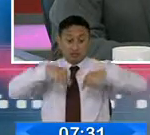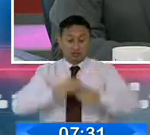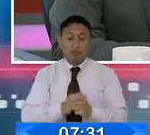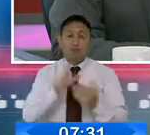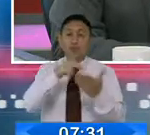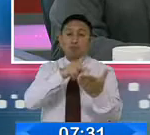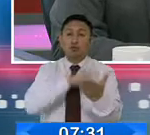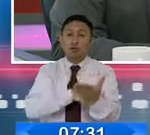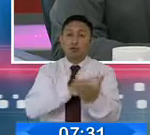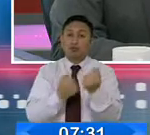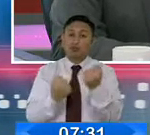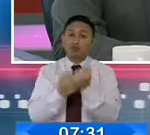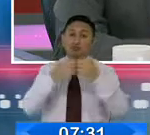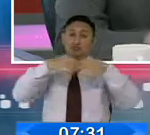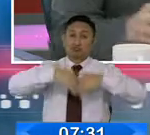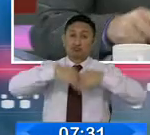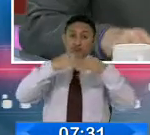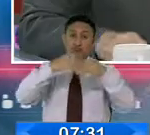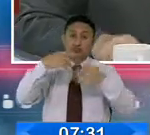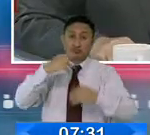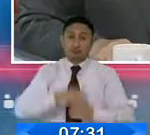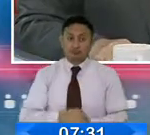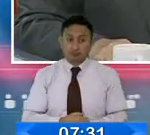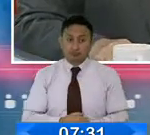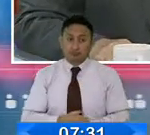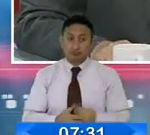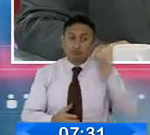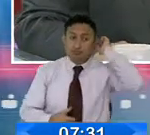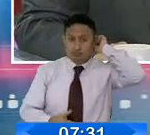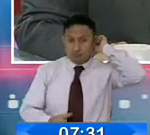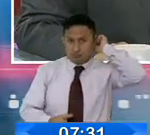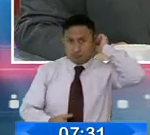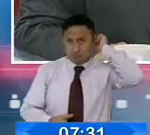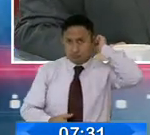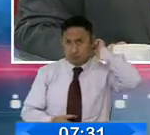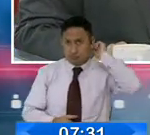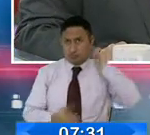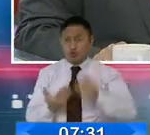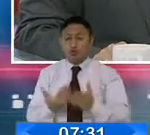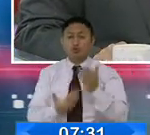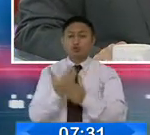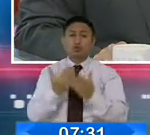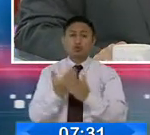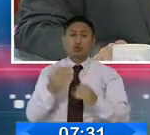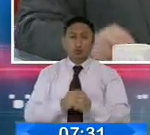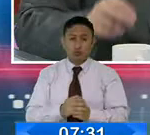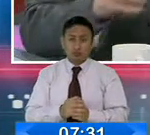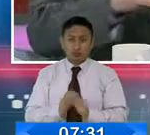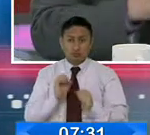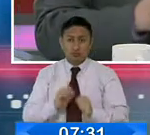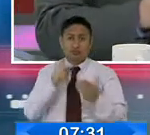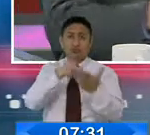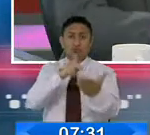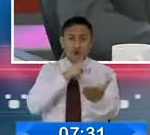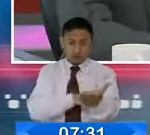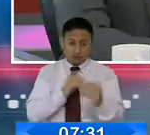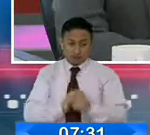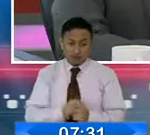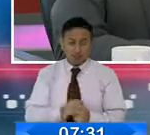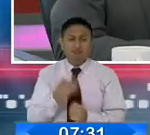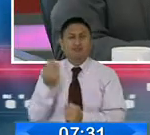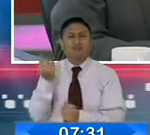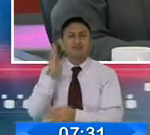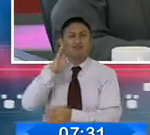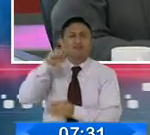de reactivarnos en el país. Ustedes han lanzado un nuevo que se llama Fondo Emprende. ¿Cuánto dinero se va a repartir y qué se busca,